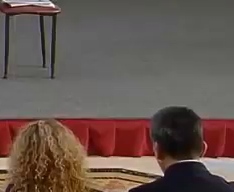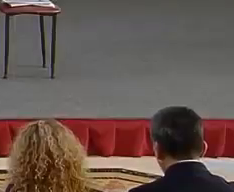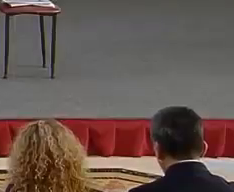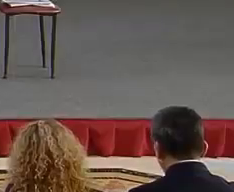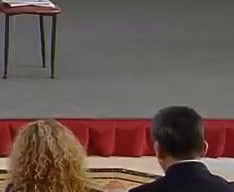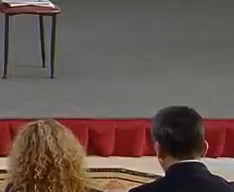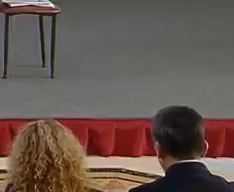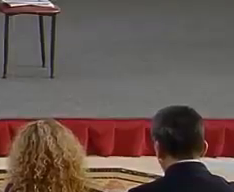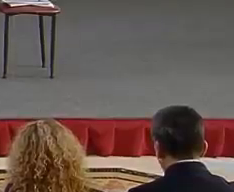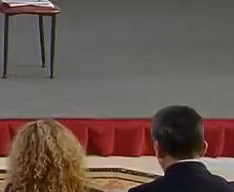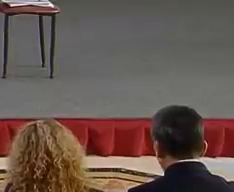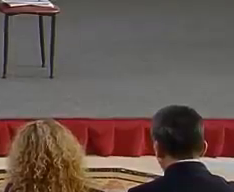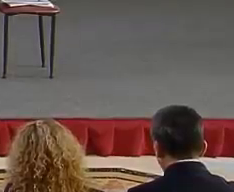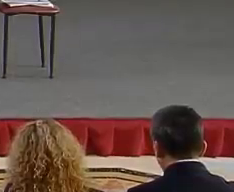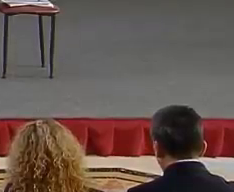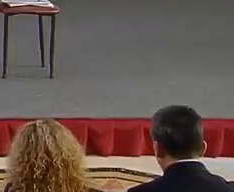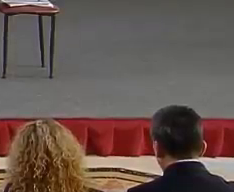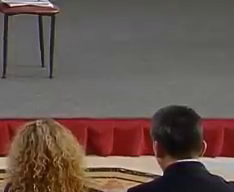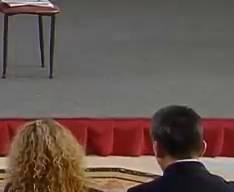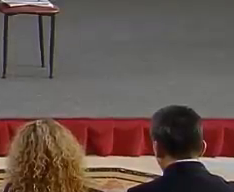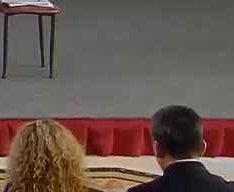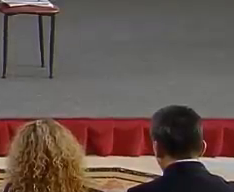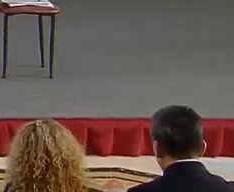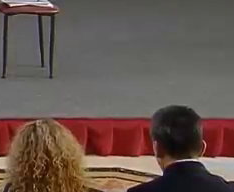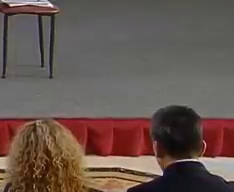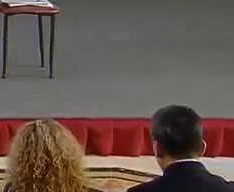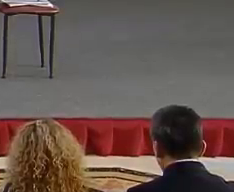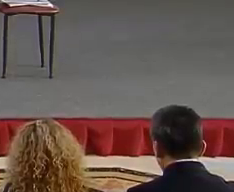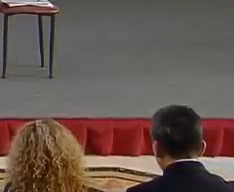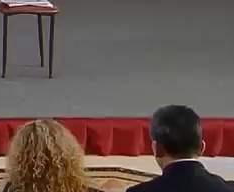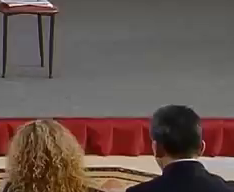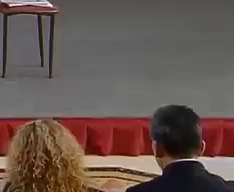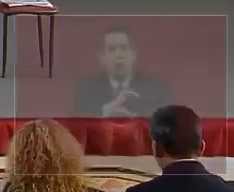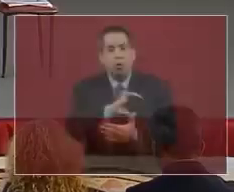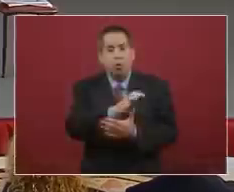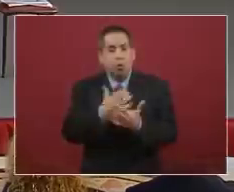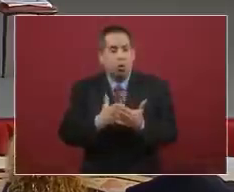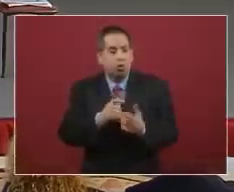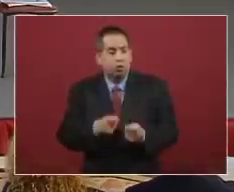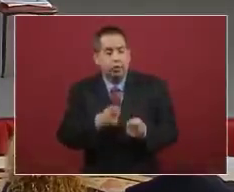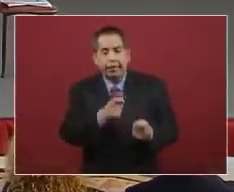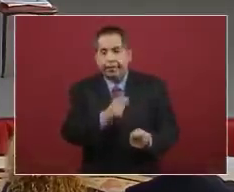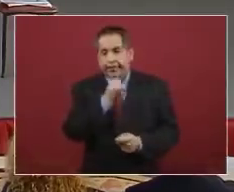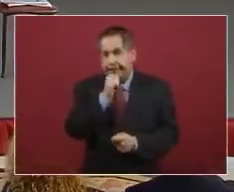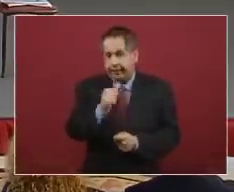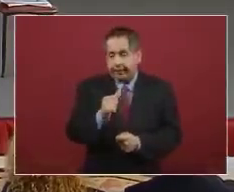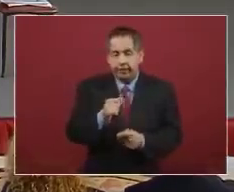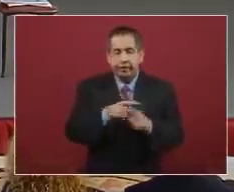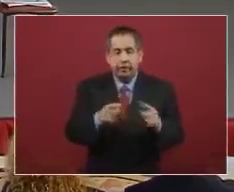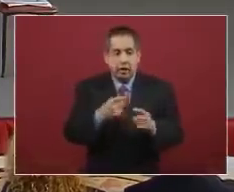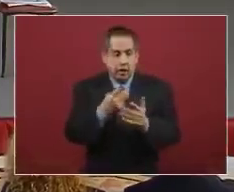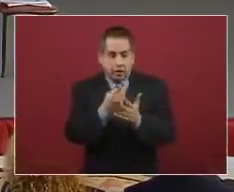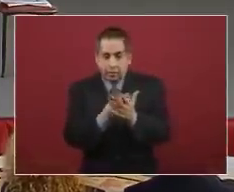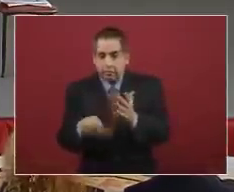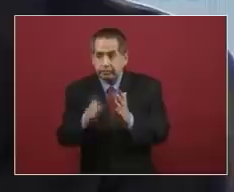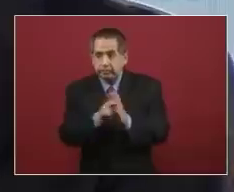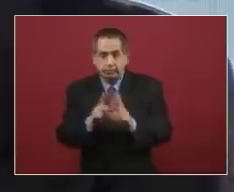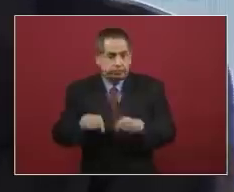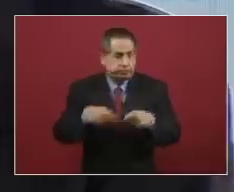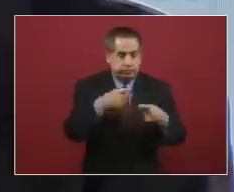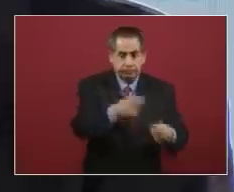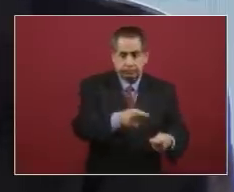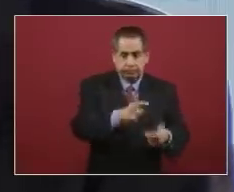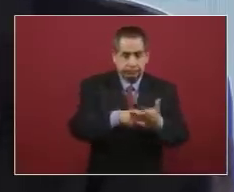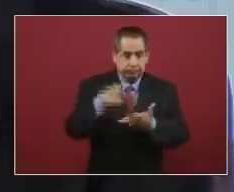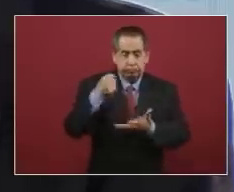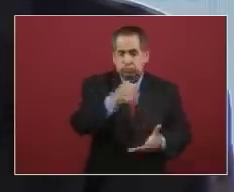por las evaluaciones que la ley obligaba, y tampoco se les daba una plaza derivada del